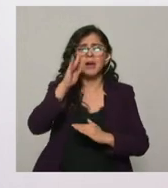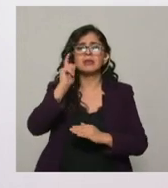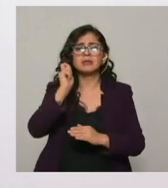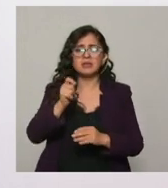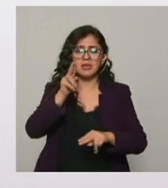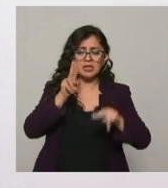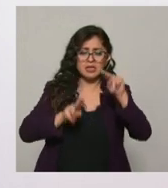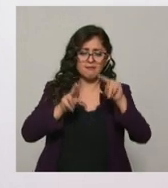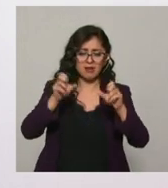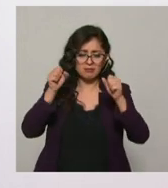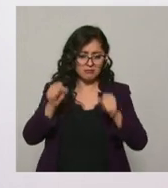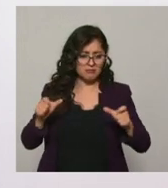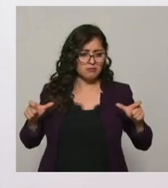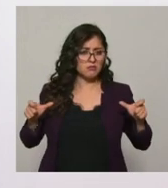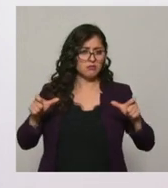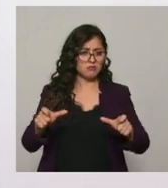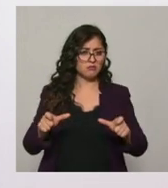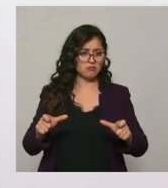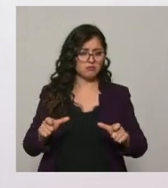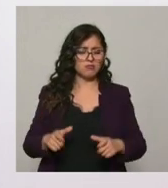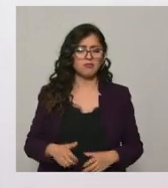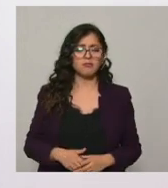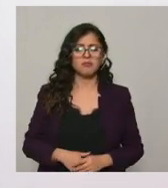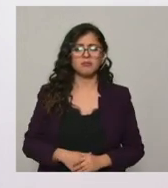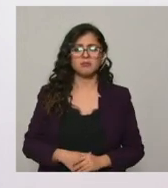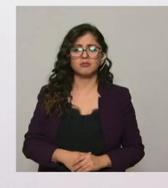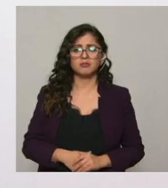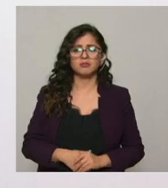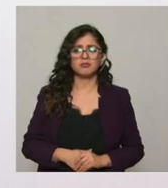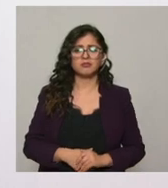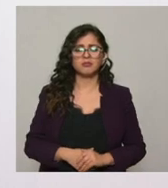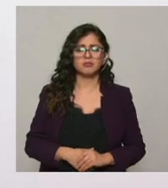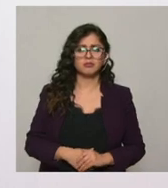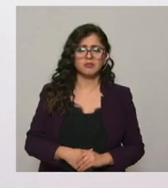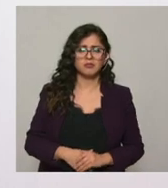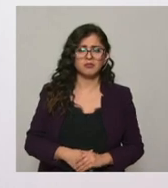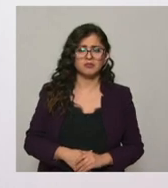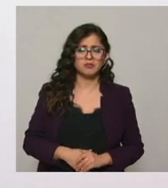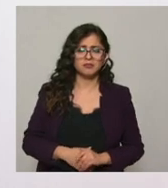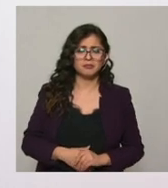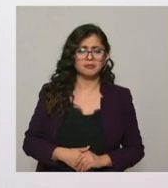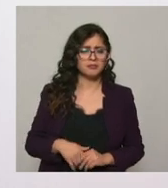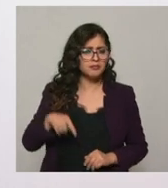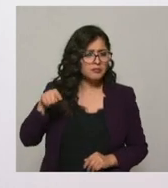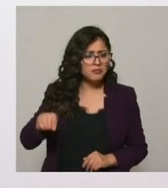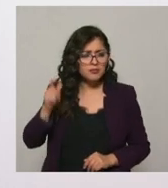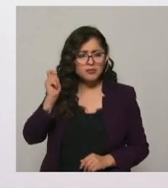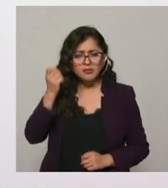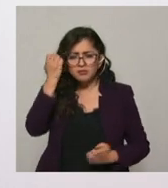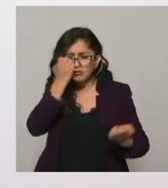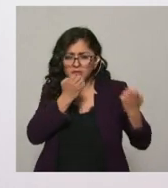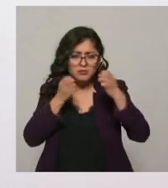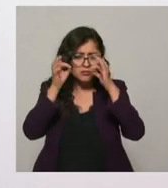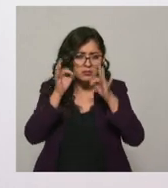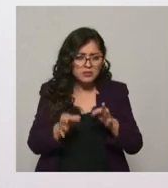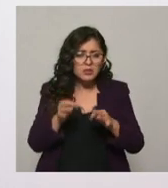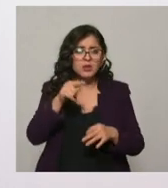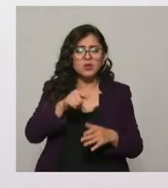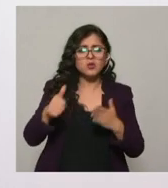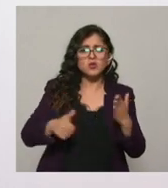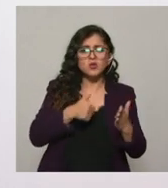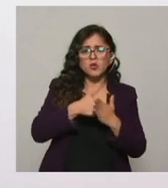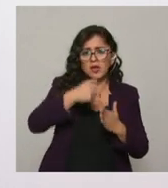seguridad. A decir de este estudio, la Ciudad de México quedó en el lugar 40